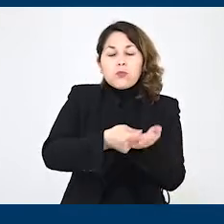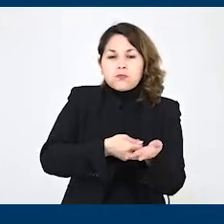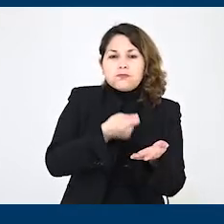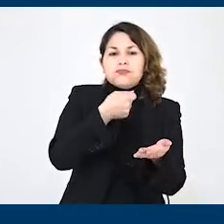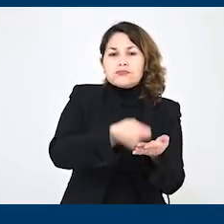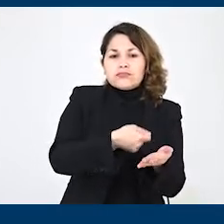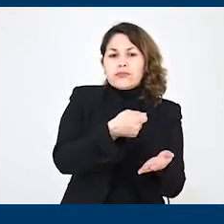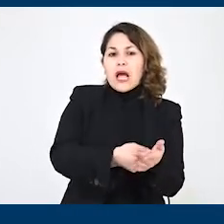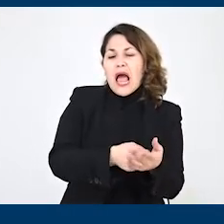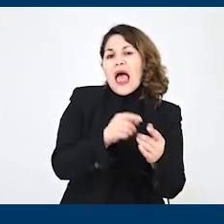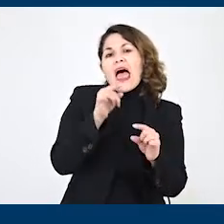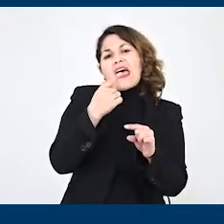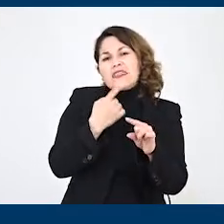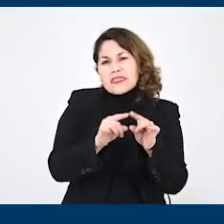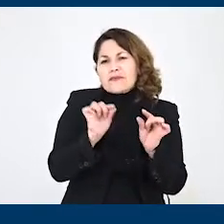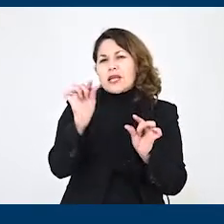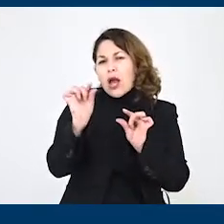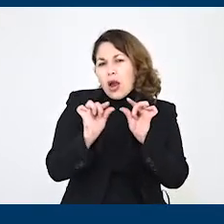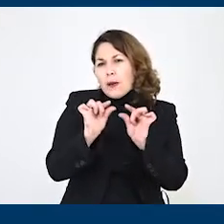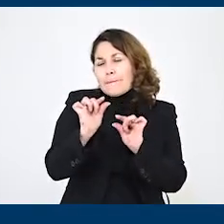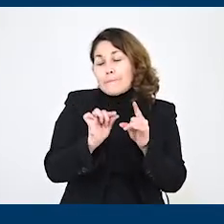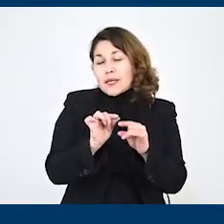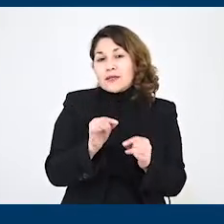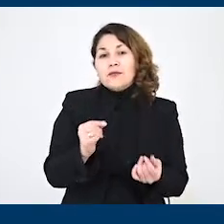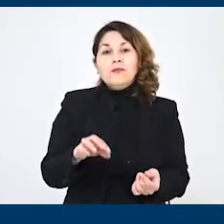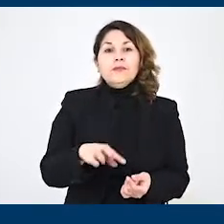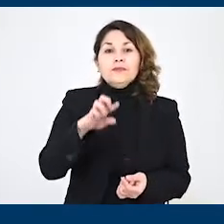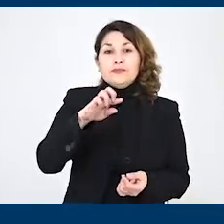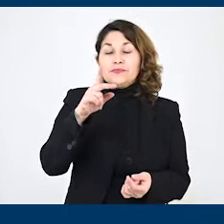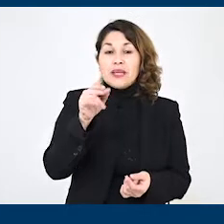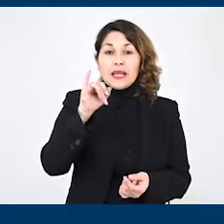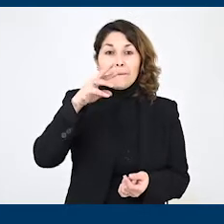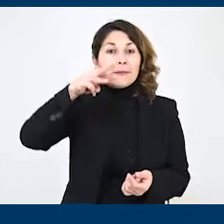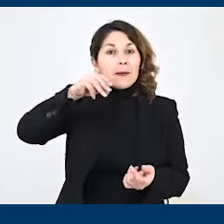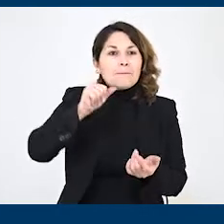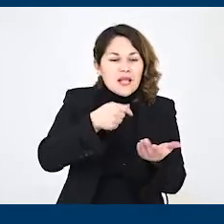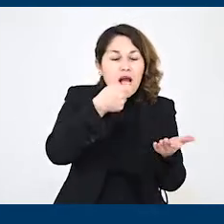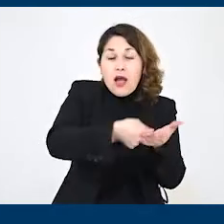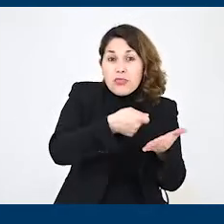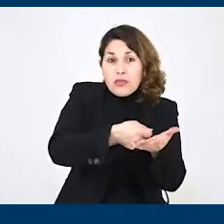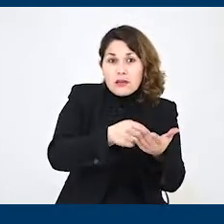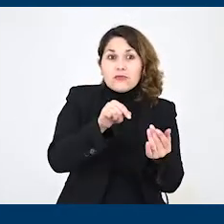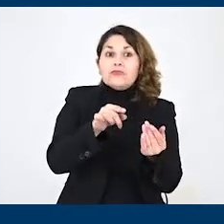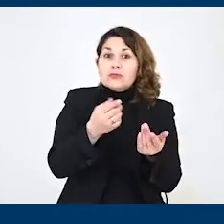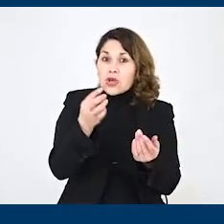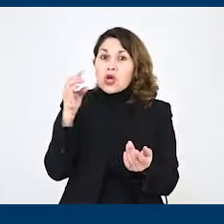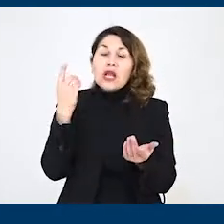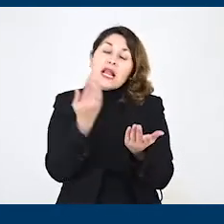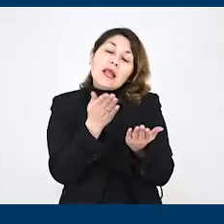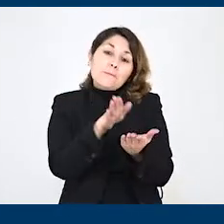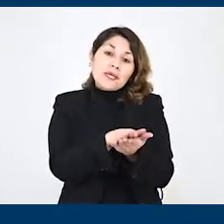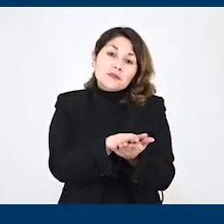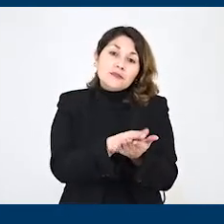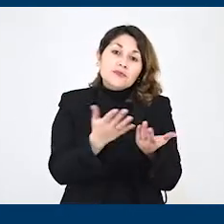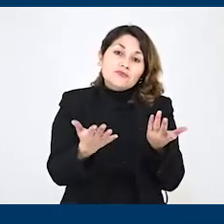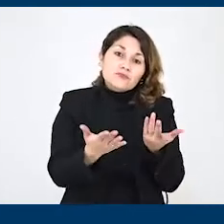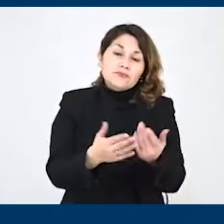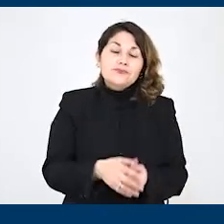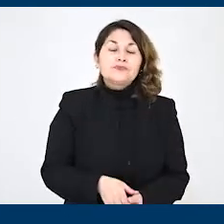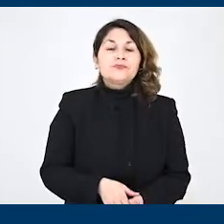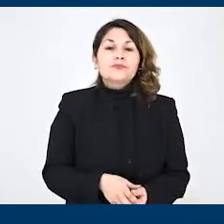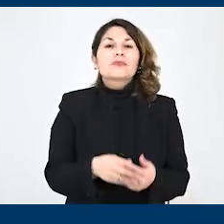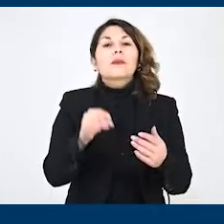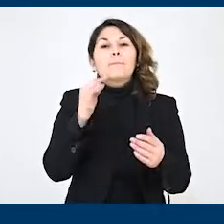la mujer recibe en su cuenta una pequeña diferencia del costo de la prima del seguro de invalidez y sobrevivencia debido a su